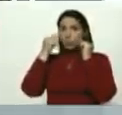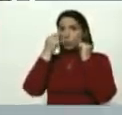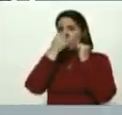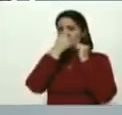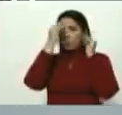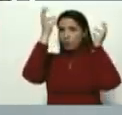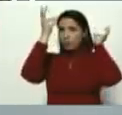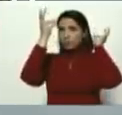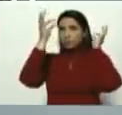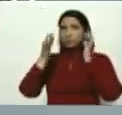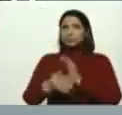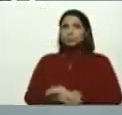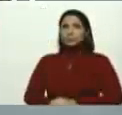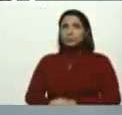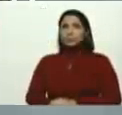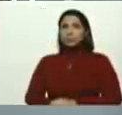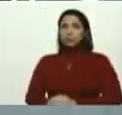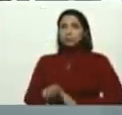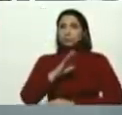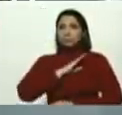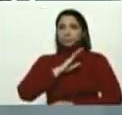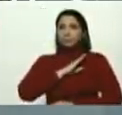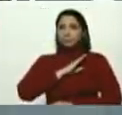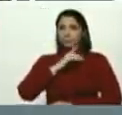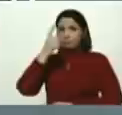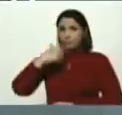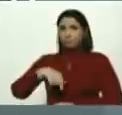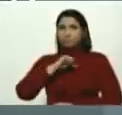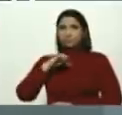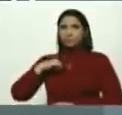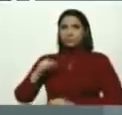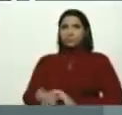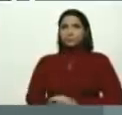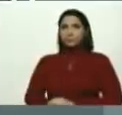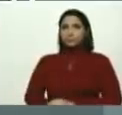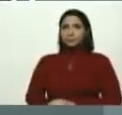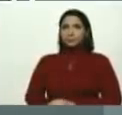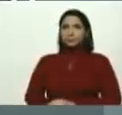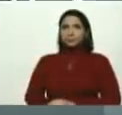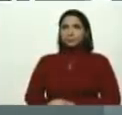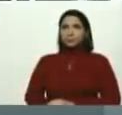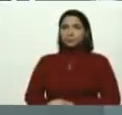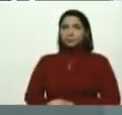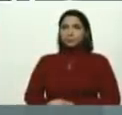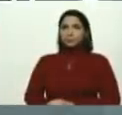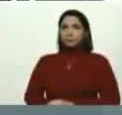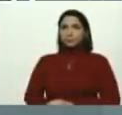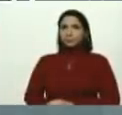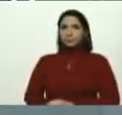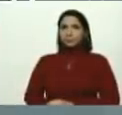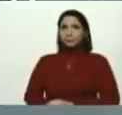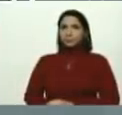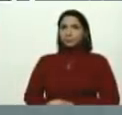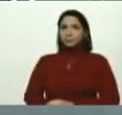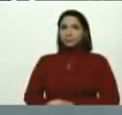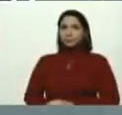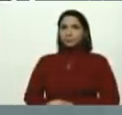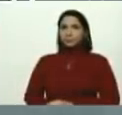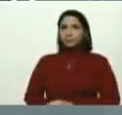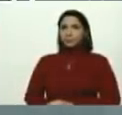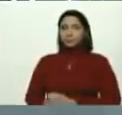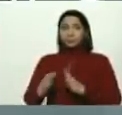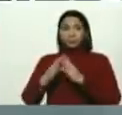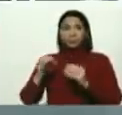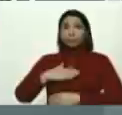cabello. Mi recomendación personalísima, personal, ¿verdad? Y todo el